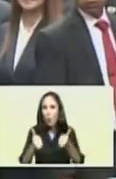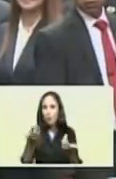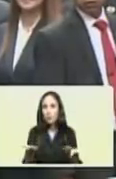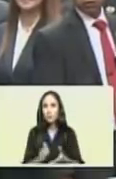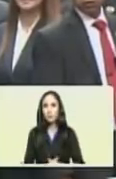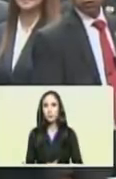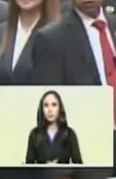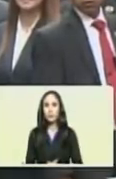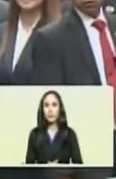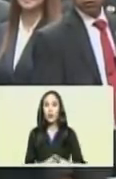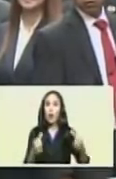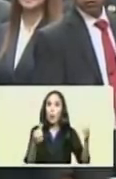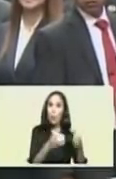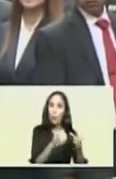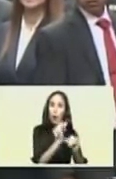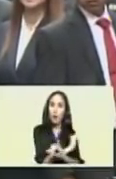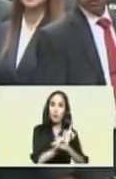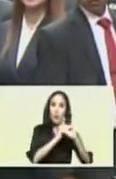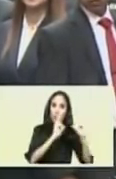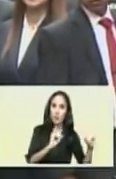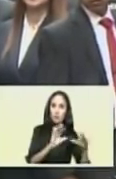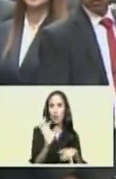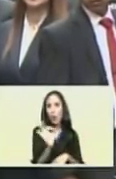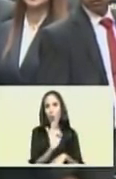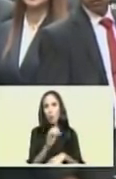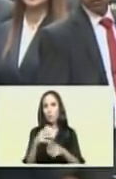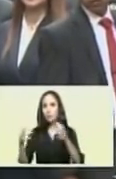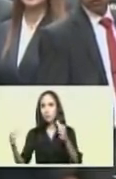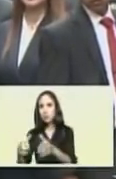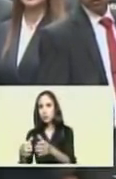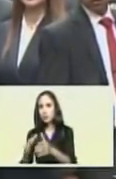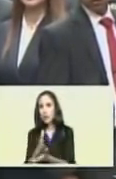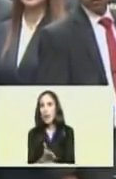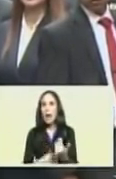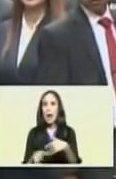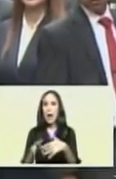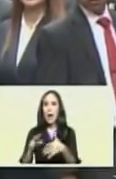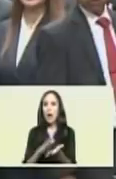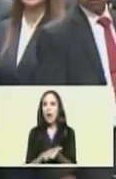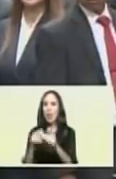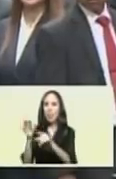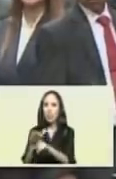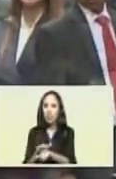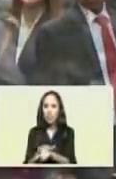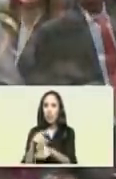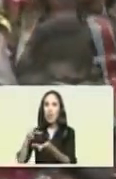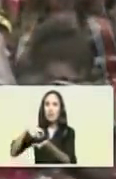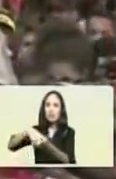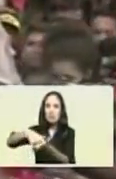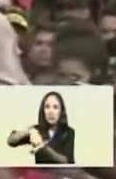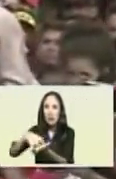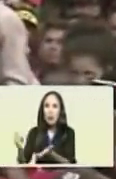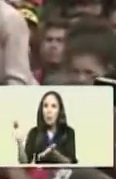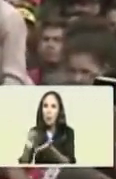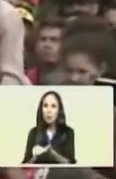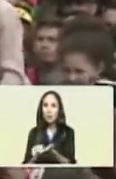entre la independencia o la sumisión de la patria estamos decidiendo